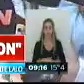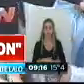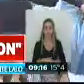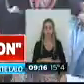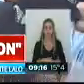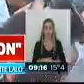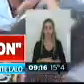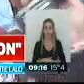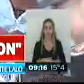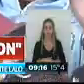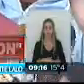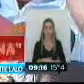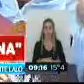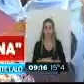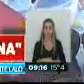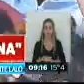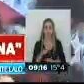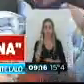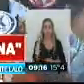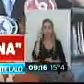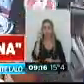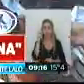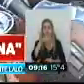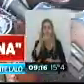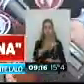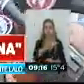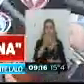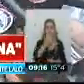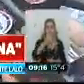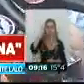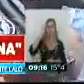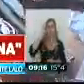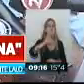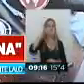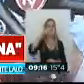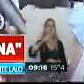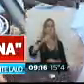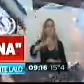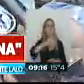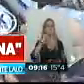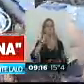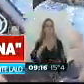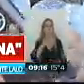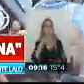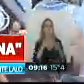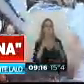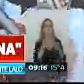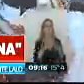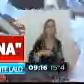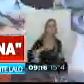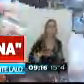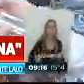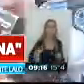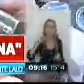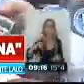pena. ¿Crees que se anime a darte la revancha, Chino? No, me sorprendió Chino mucho lo de los guantes y me molestó también. Chino, para